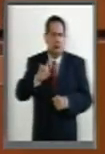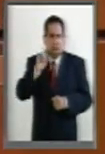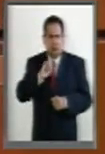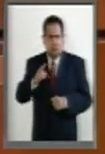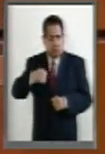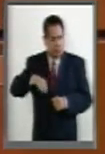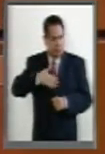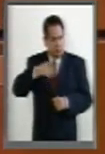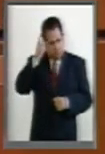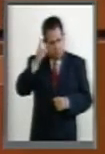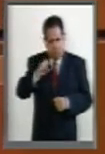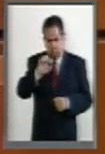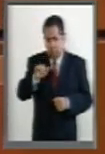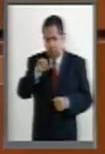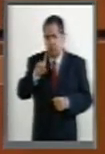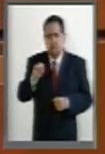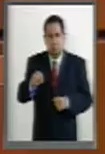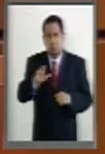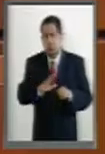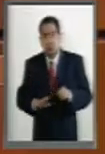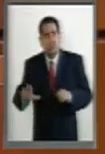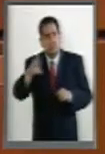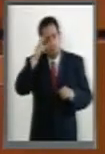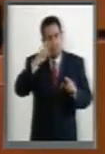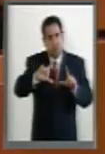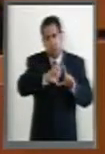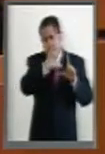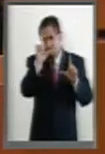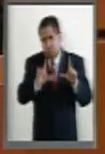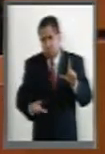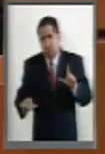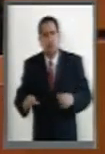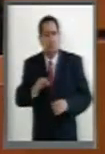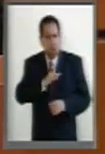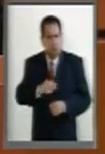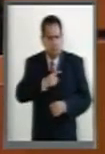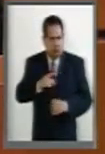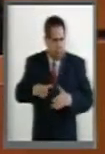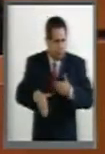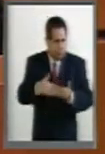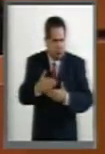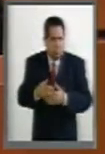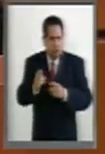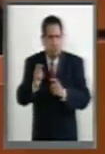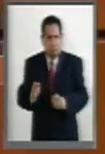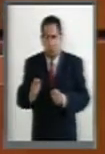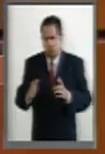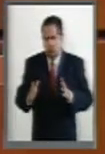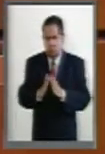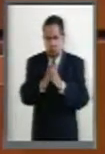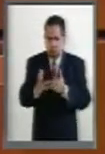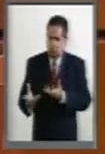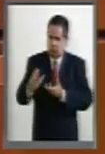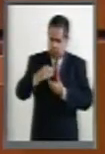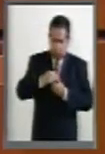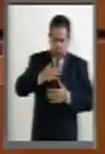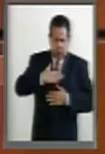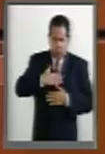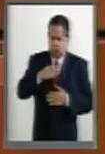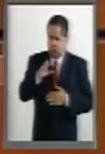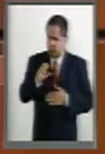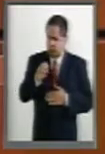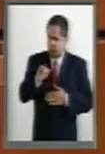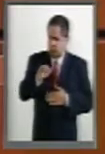somos ejidatarias a lo ancho del territorio nacional puedan y deban de estar entre los comisariados ejidales, que